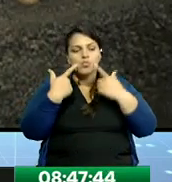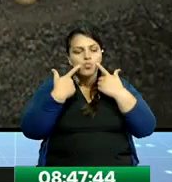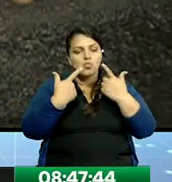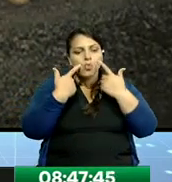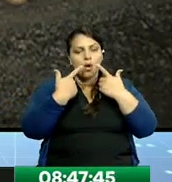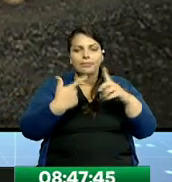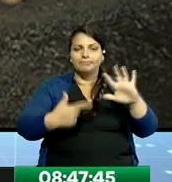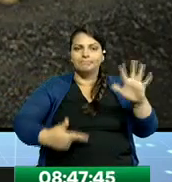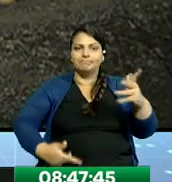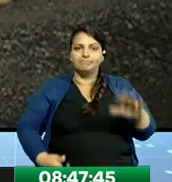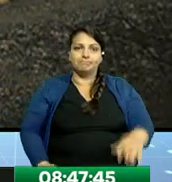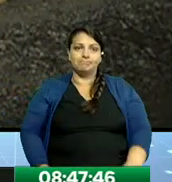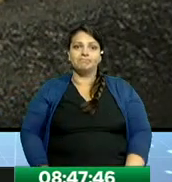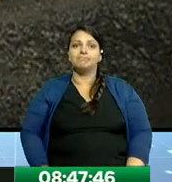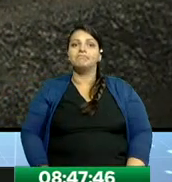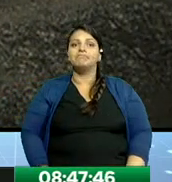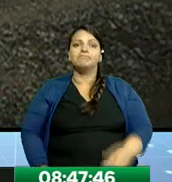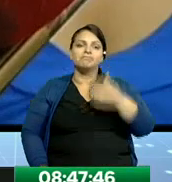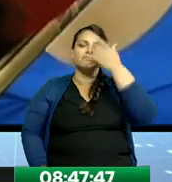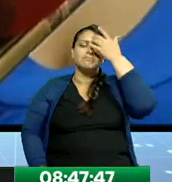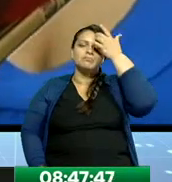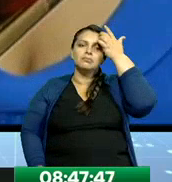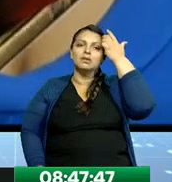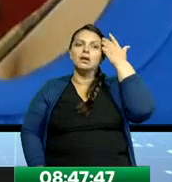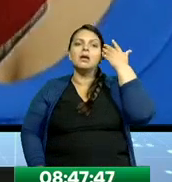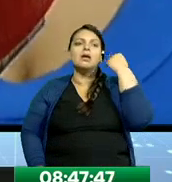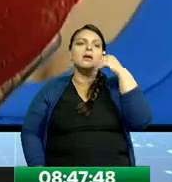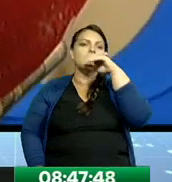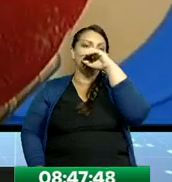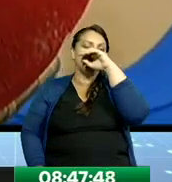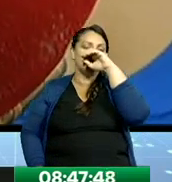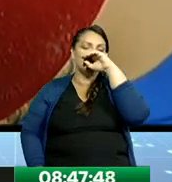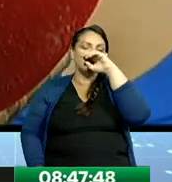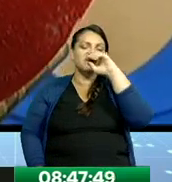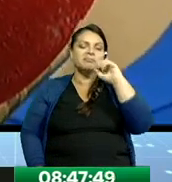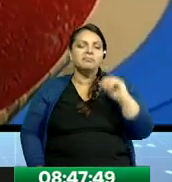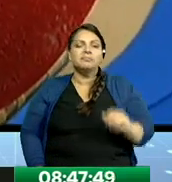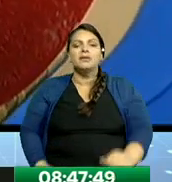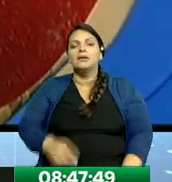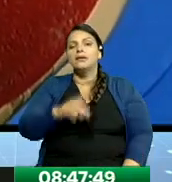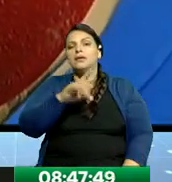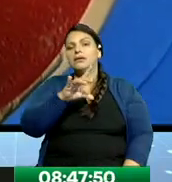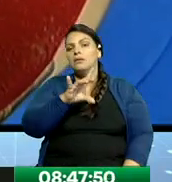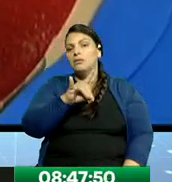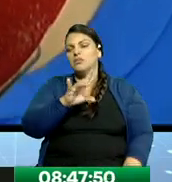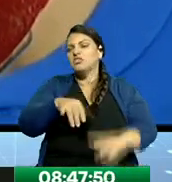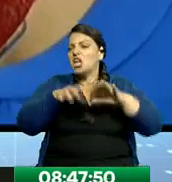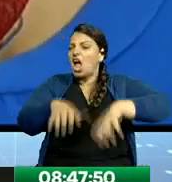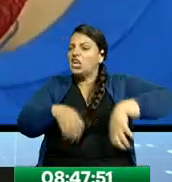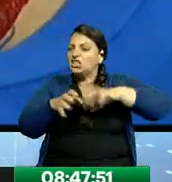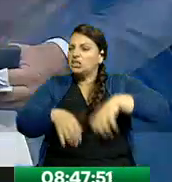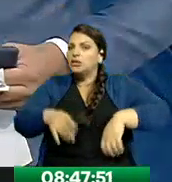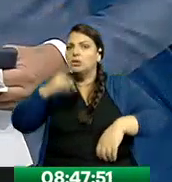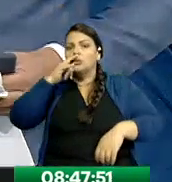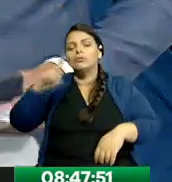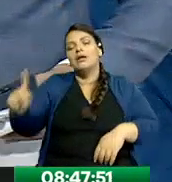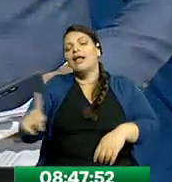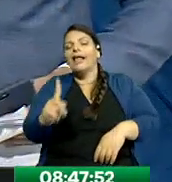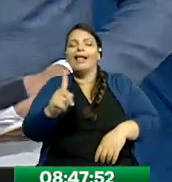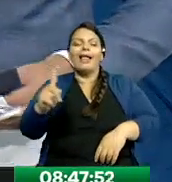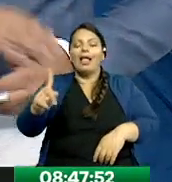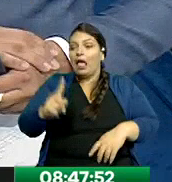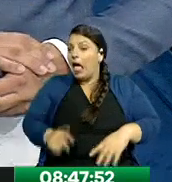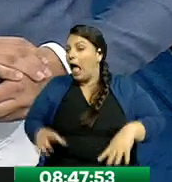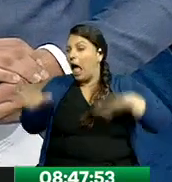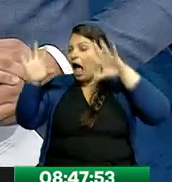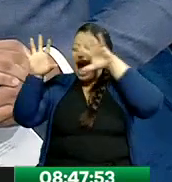debe, ¿no? Abrió la puerta, dijo así los vecinos, y se fue, y mira cómo atacó al pobre niño. Muy bien, cambiando de tema, y esta